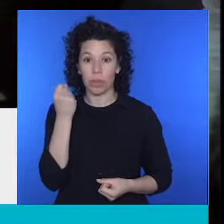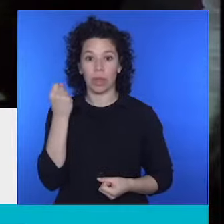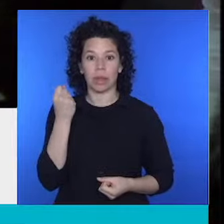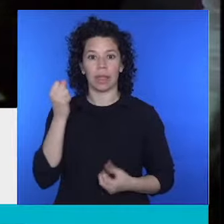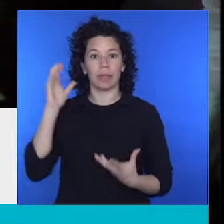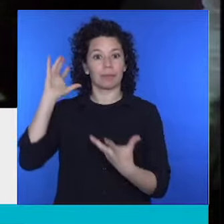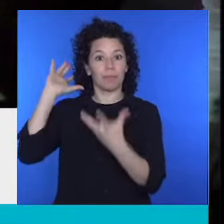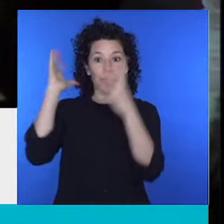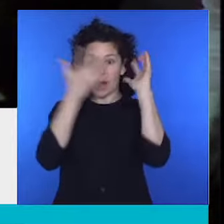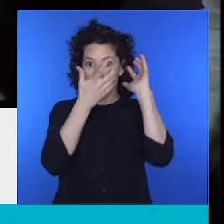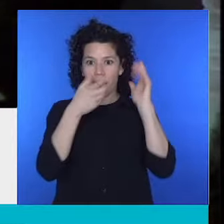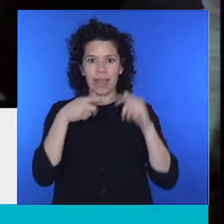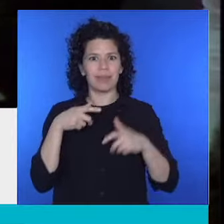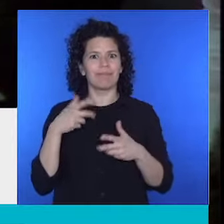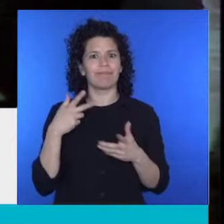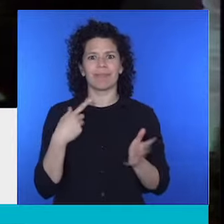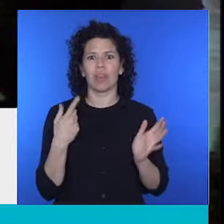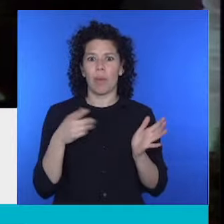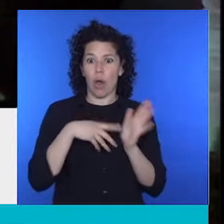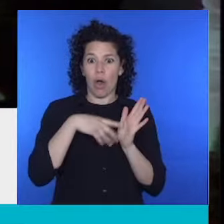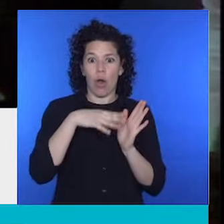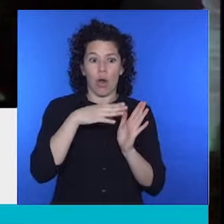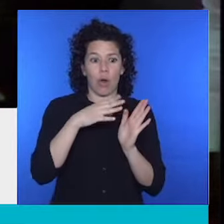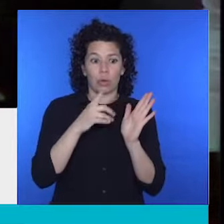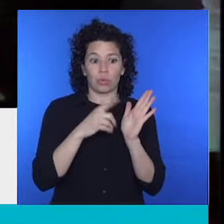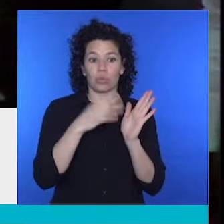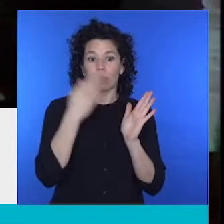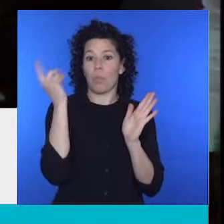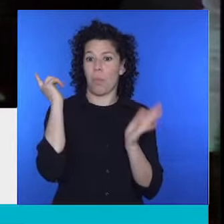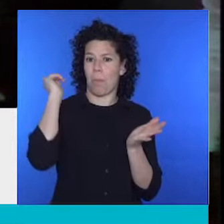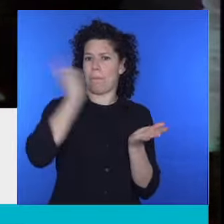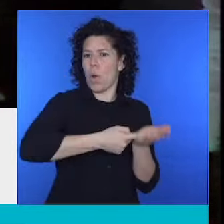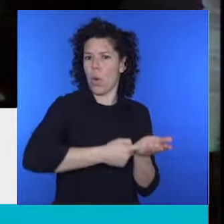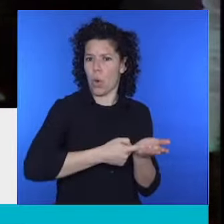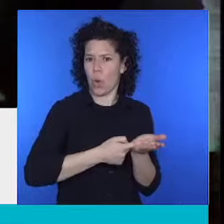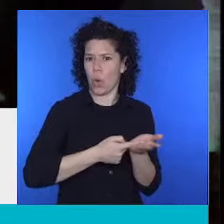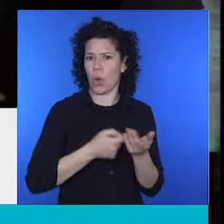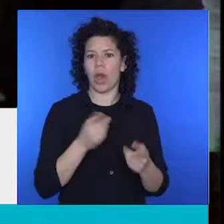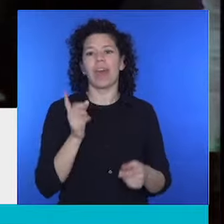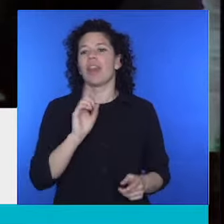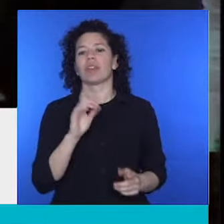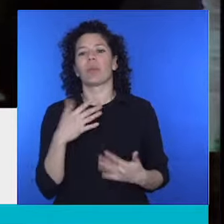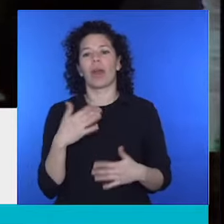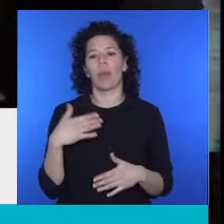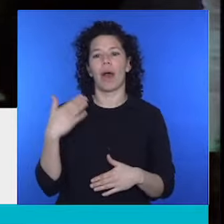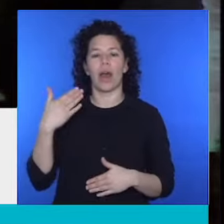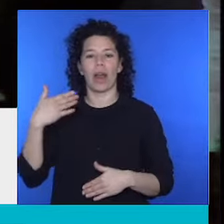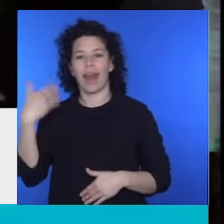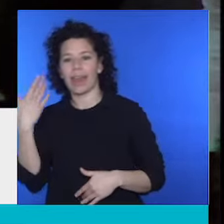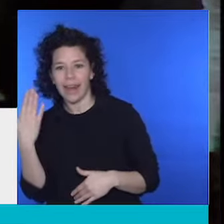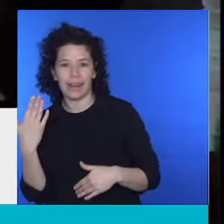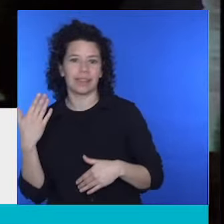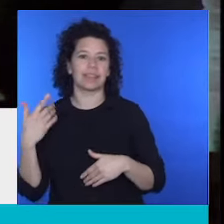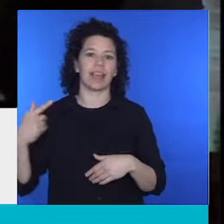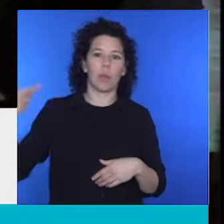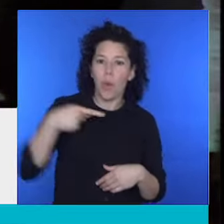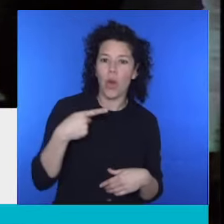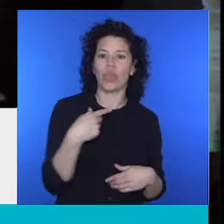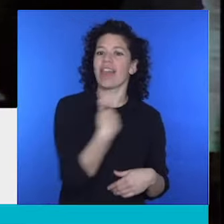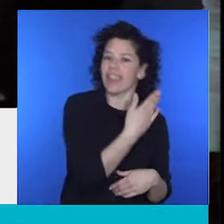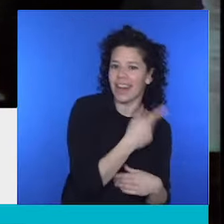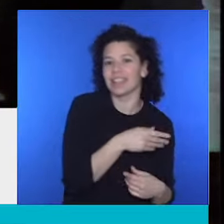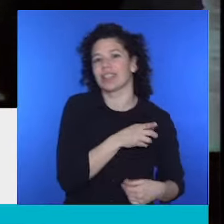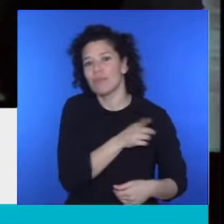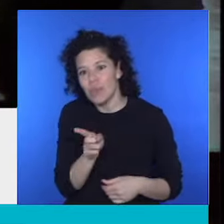mi ley con esto está imponiendo su agenda y que no se puede enfrentar a la derecha con más hecha es corta es corta no se